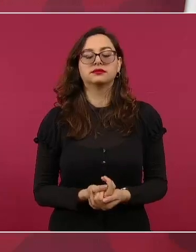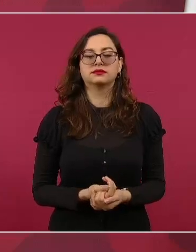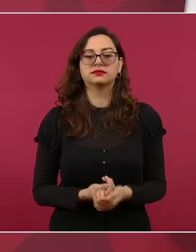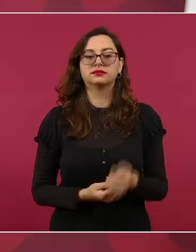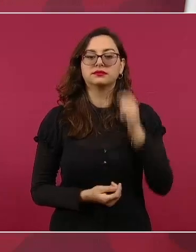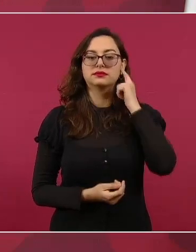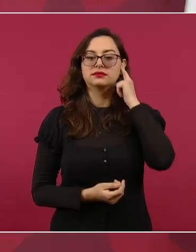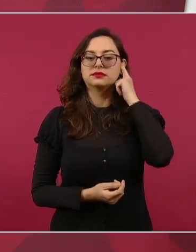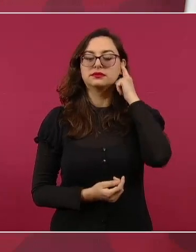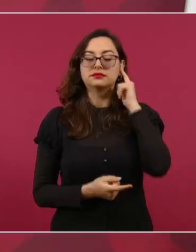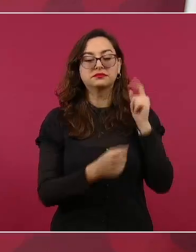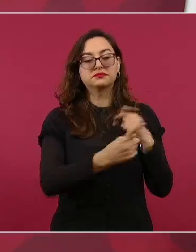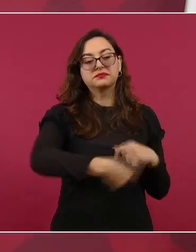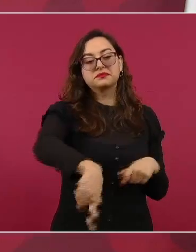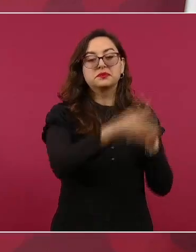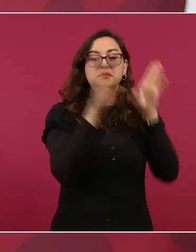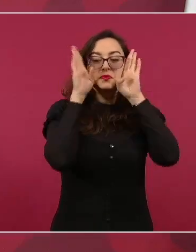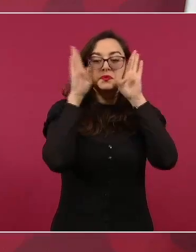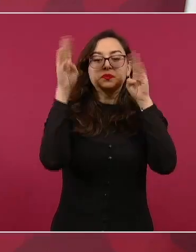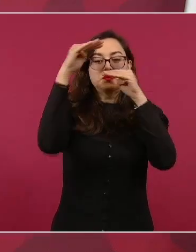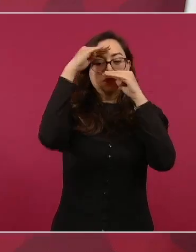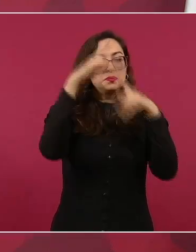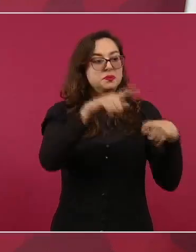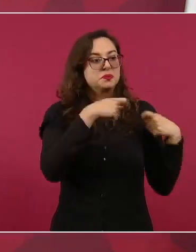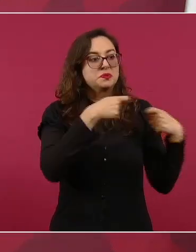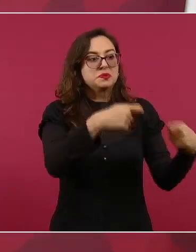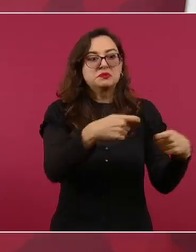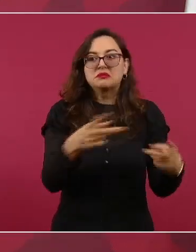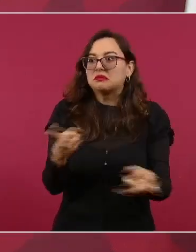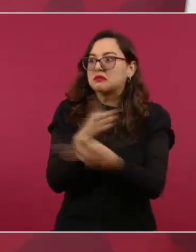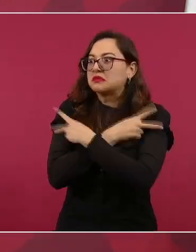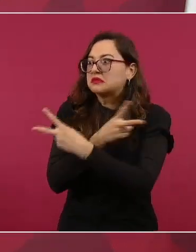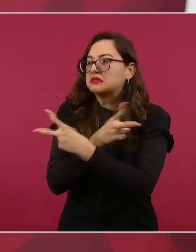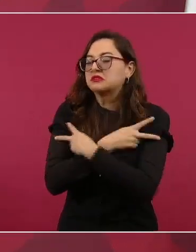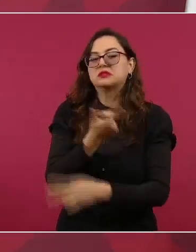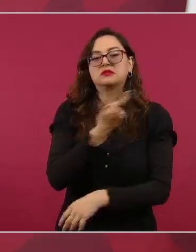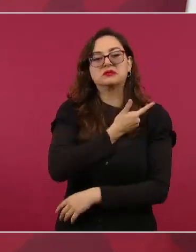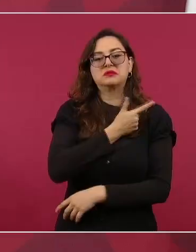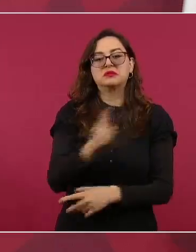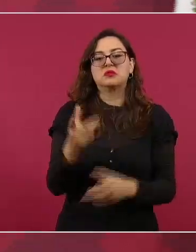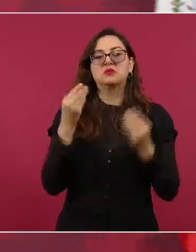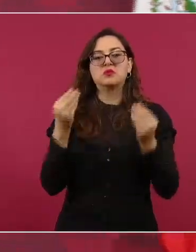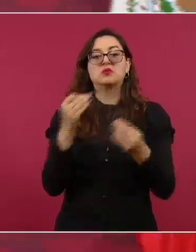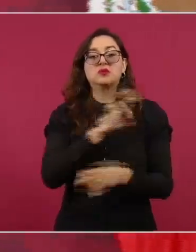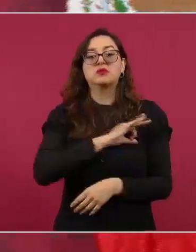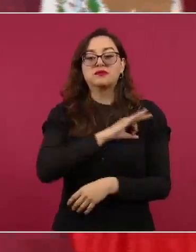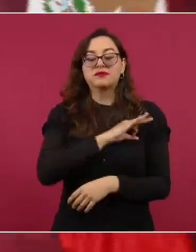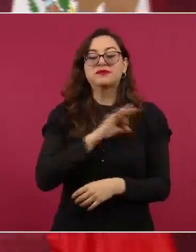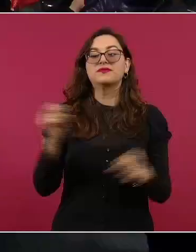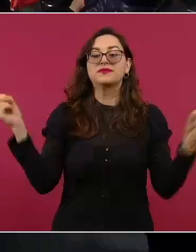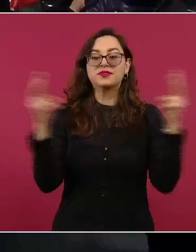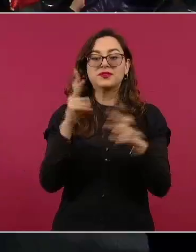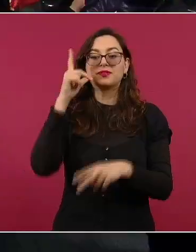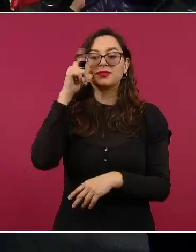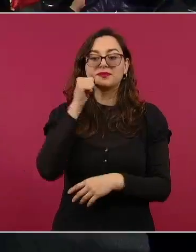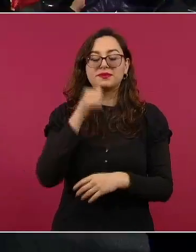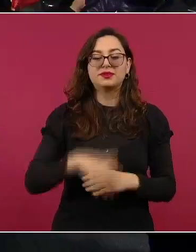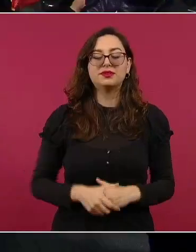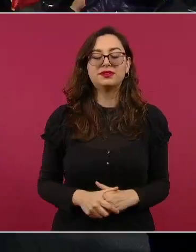a los conservadores, pero bueno, ya está, y felicidades a todos los legisladores. Y muchas gracias. Nos vemos mañana.